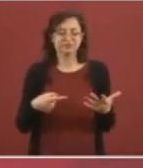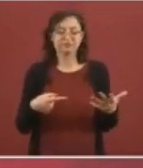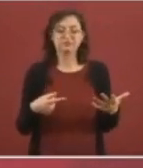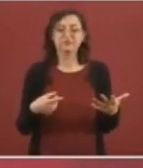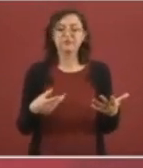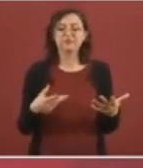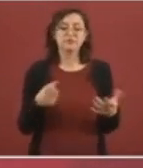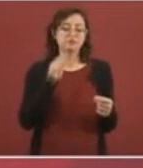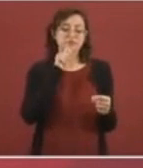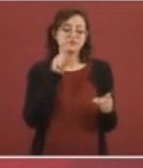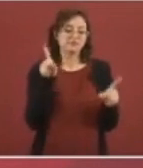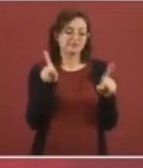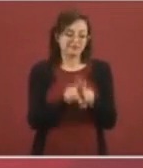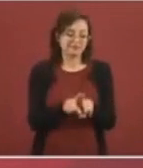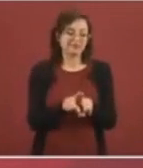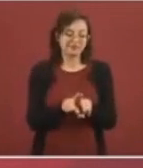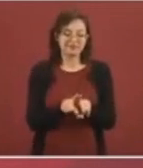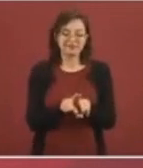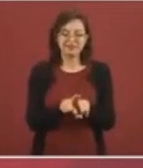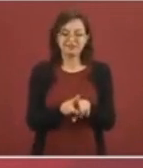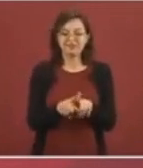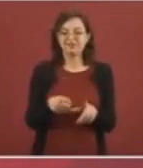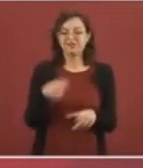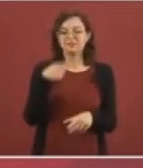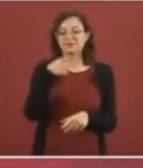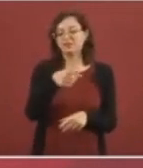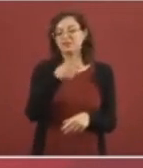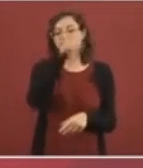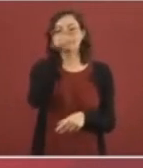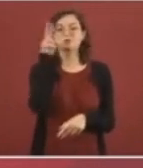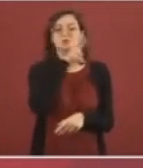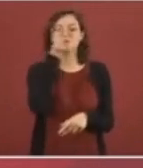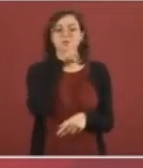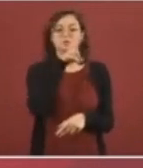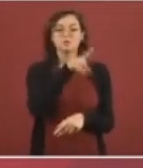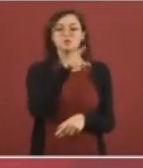cuando el derrumbe de la Unión Soviética.